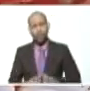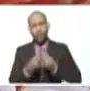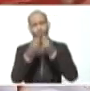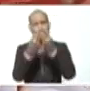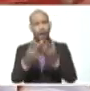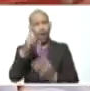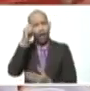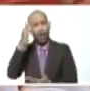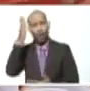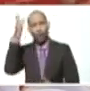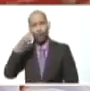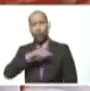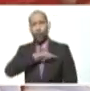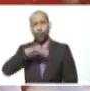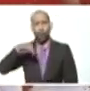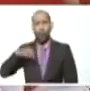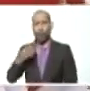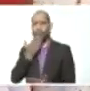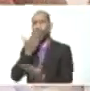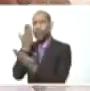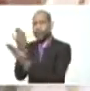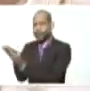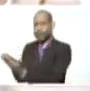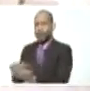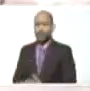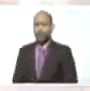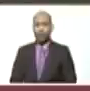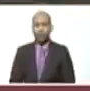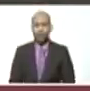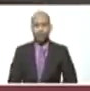Dios nuestras plegarias.